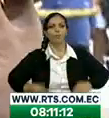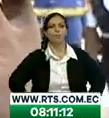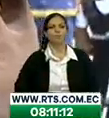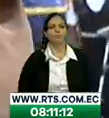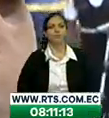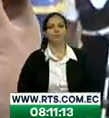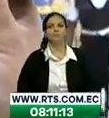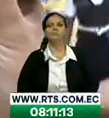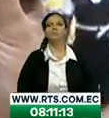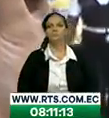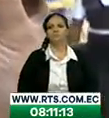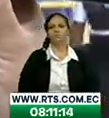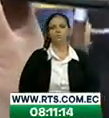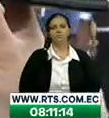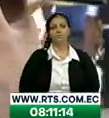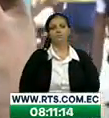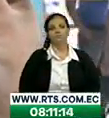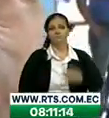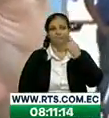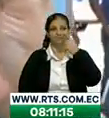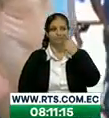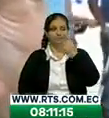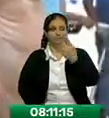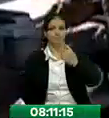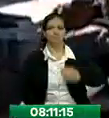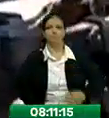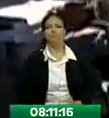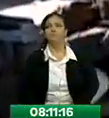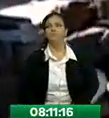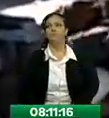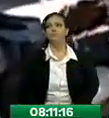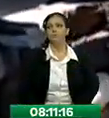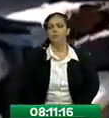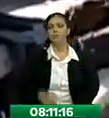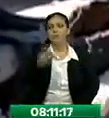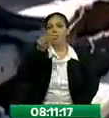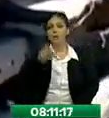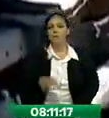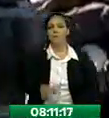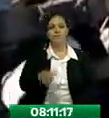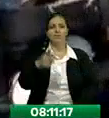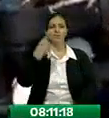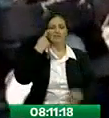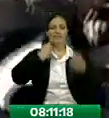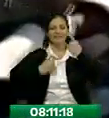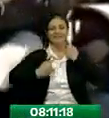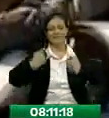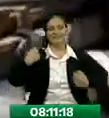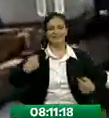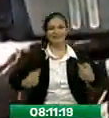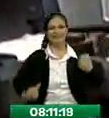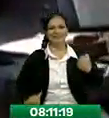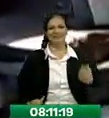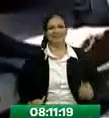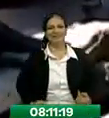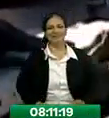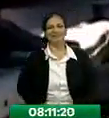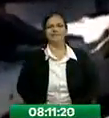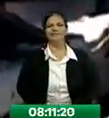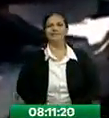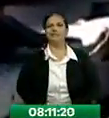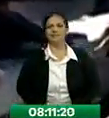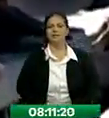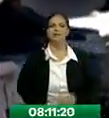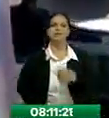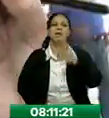como resultado daño al bien público, como se puede observar ahí, y tenemos una persona lesionada. Por la gravedad de la conductora,